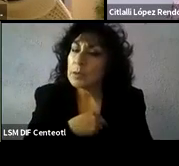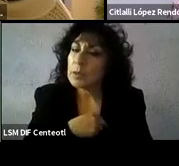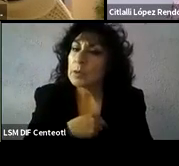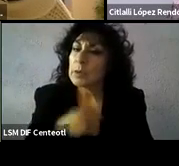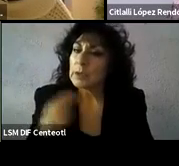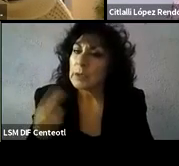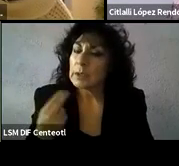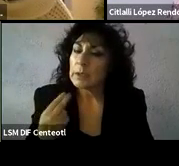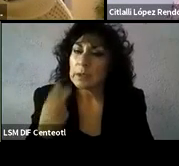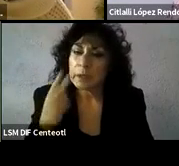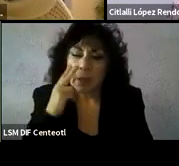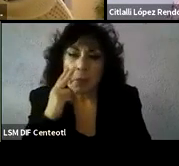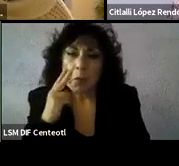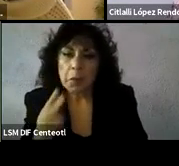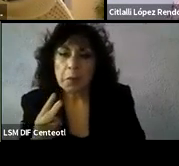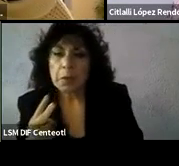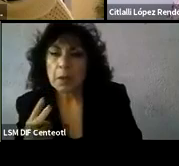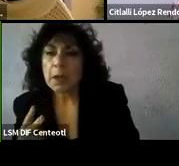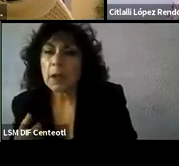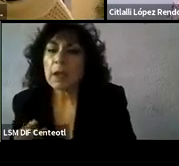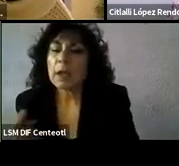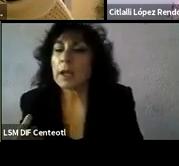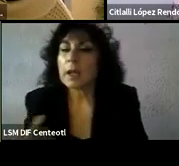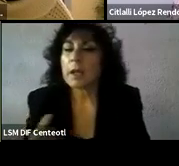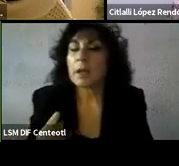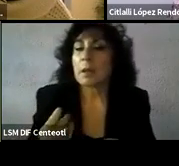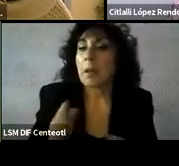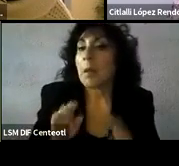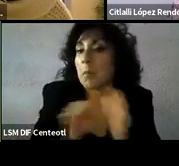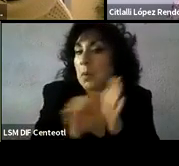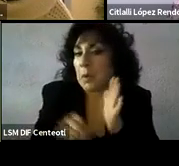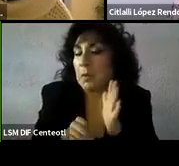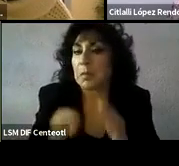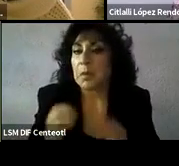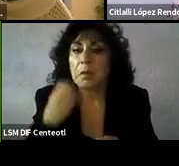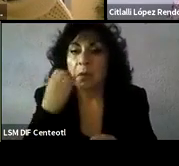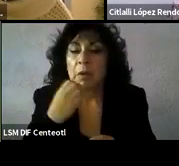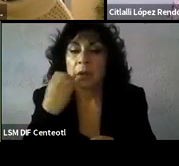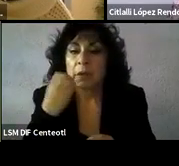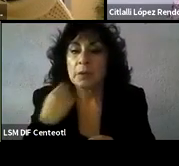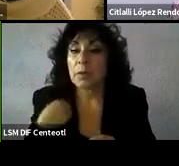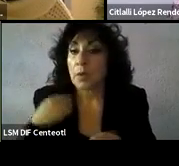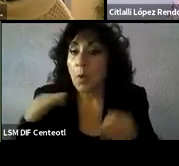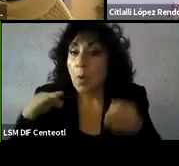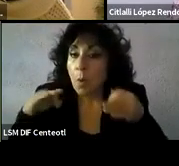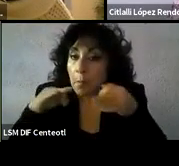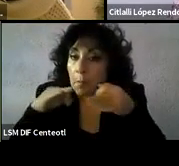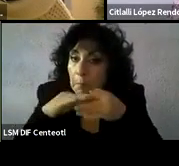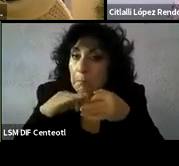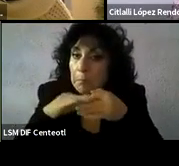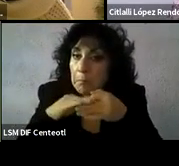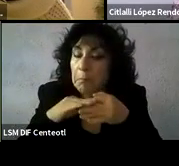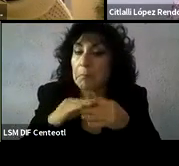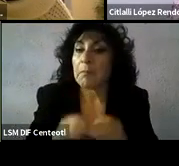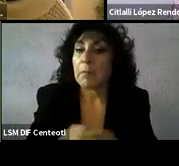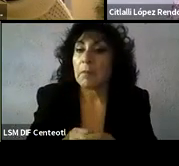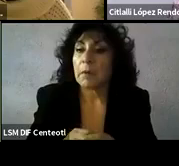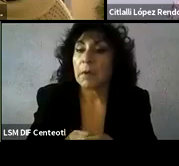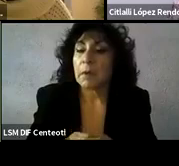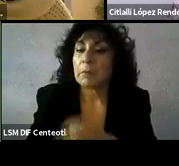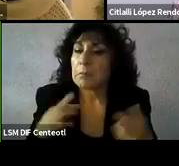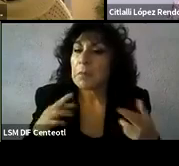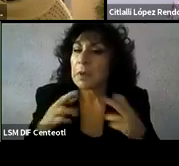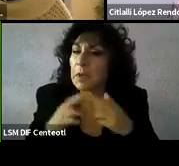que se hacen. Por ejemplo, hay una escuela en donde nosotros tenemos un acercamiento una relación